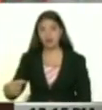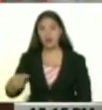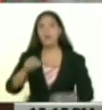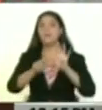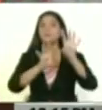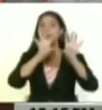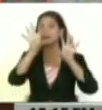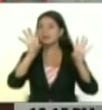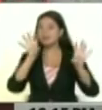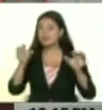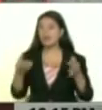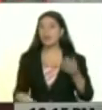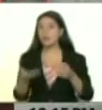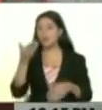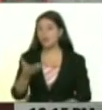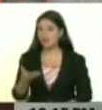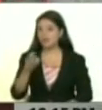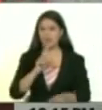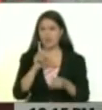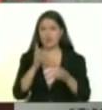países claves que no son miembros de la OPEP.